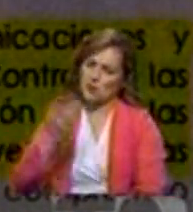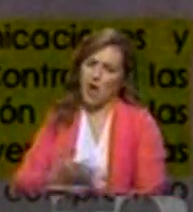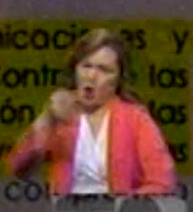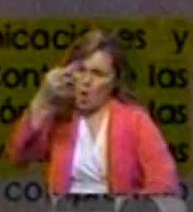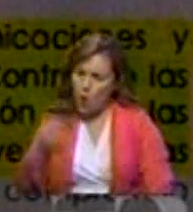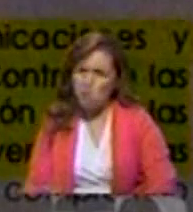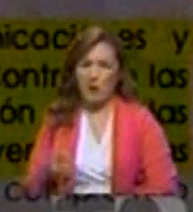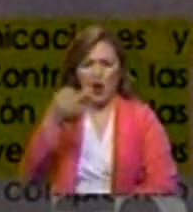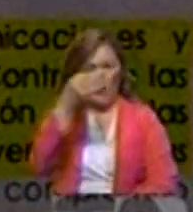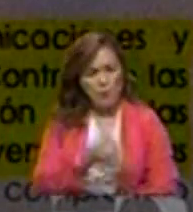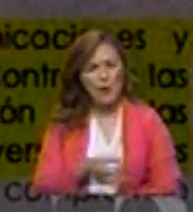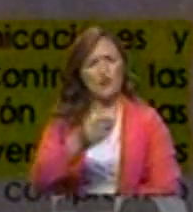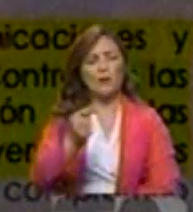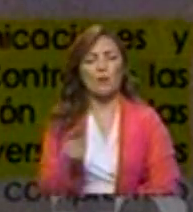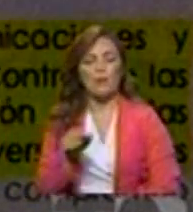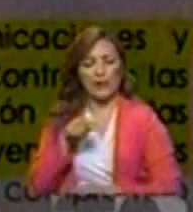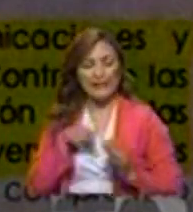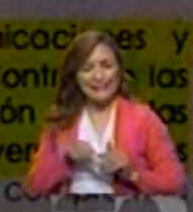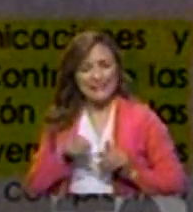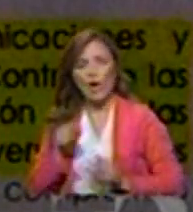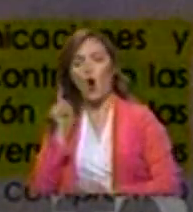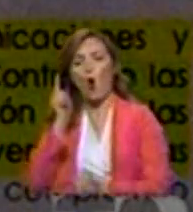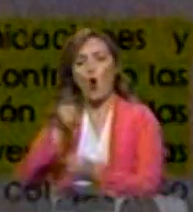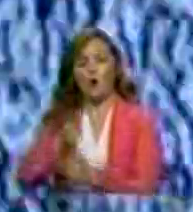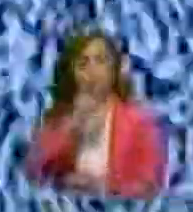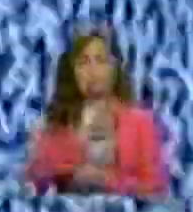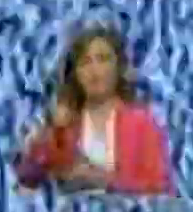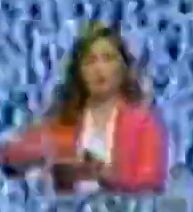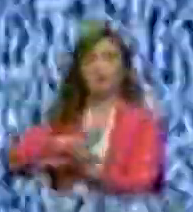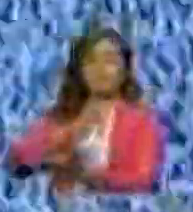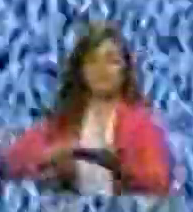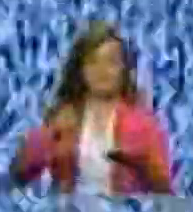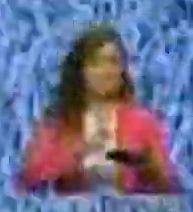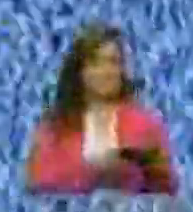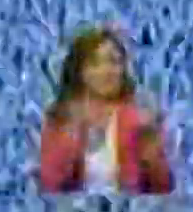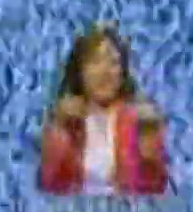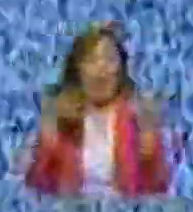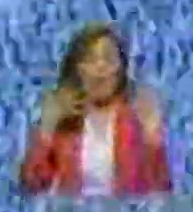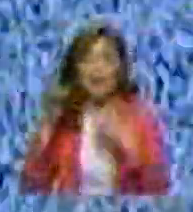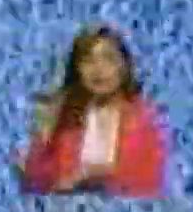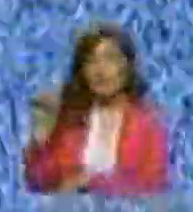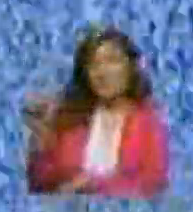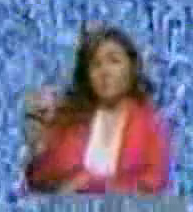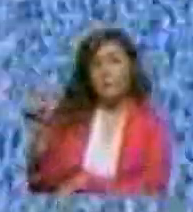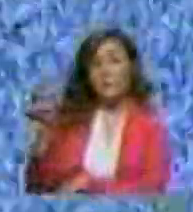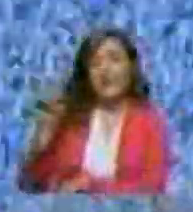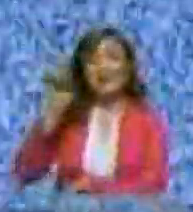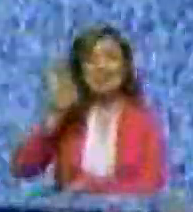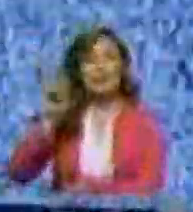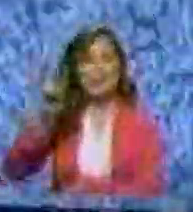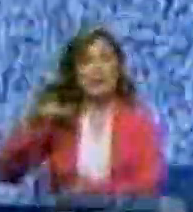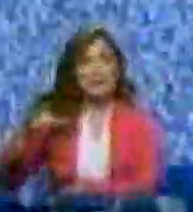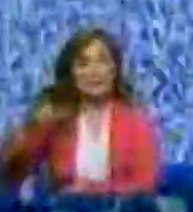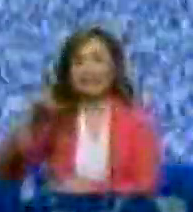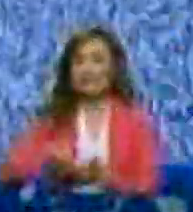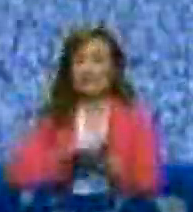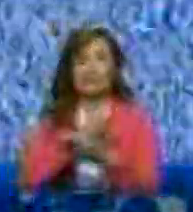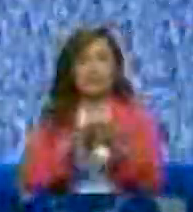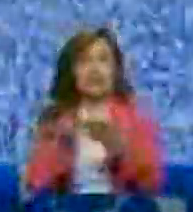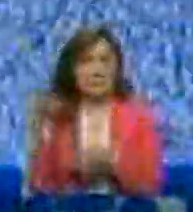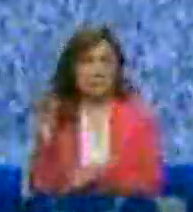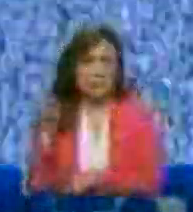entidad ordenó la reversión de las frecuencias en cuestión por ahora en guayaquil la señal de televicentro salió del